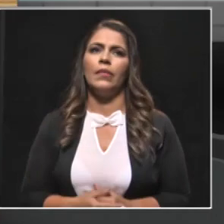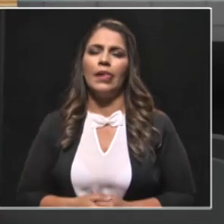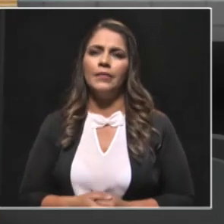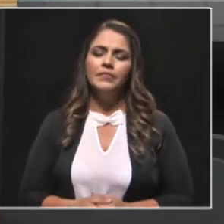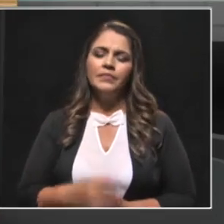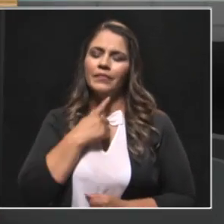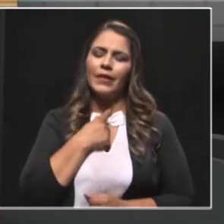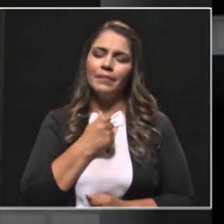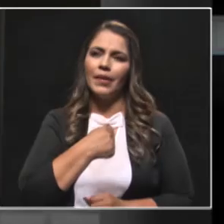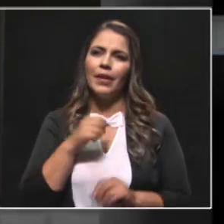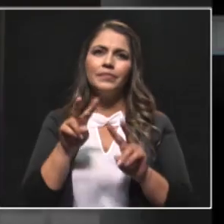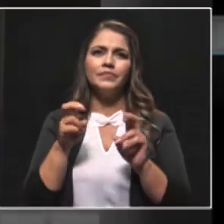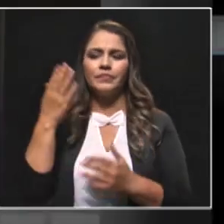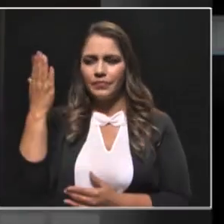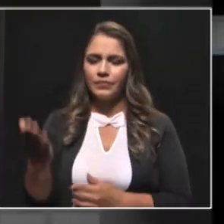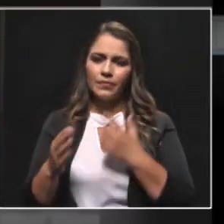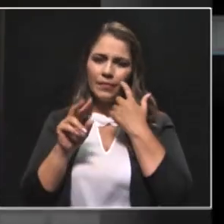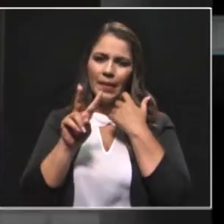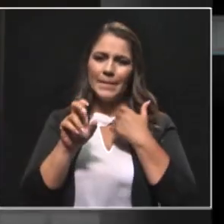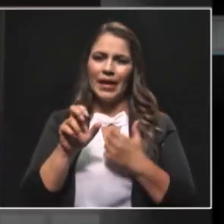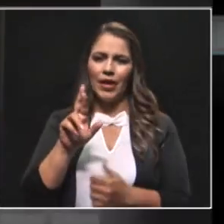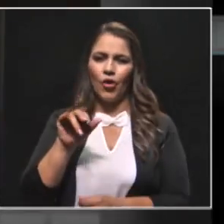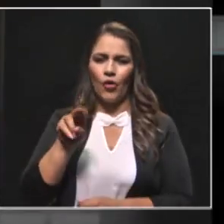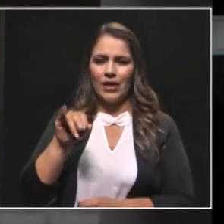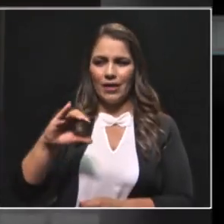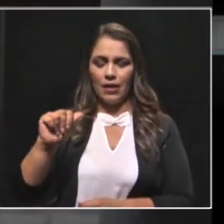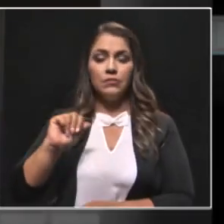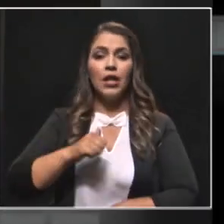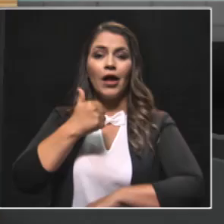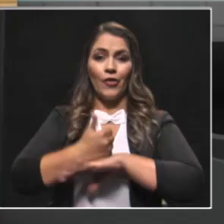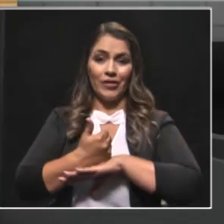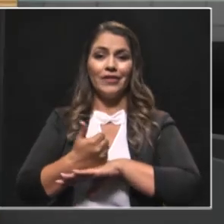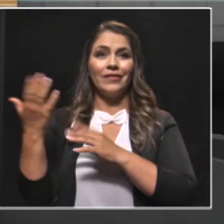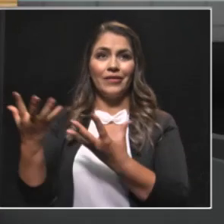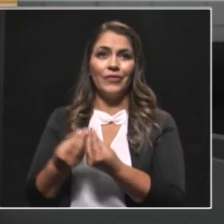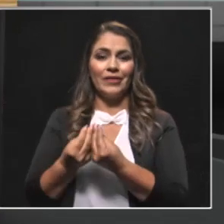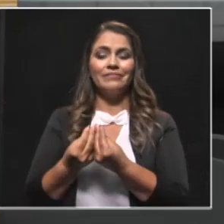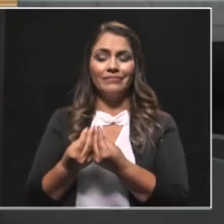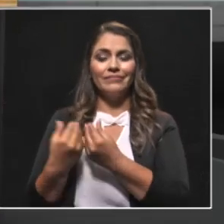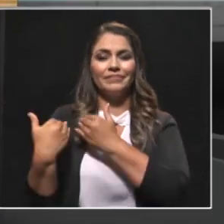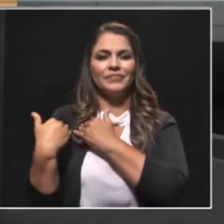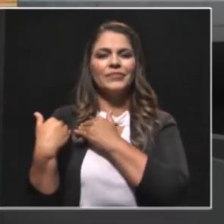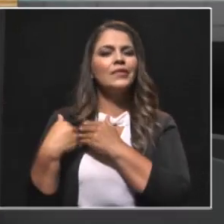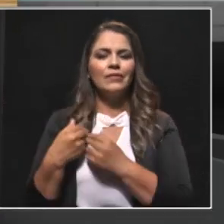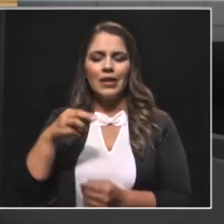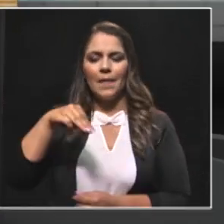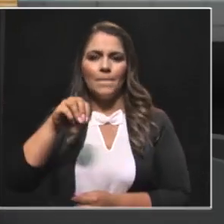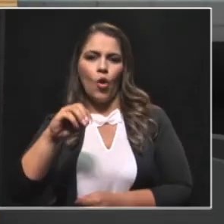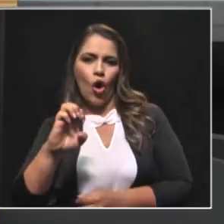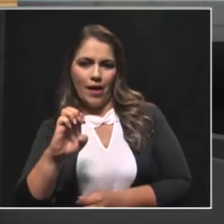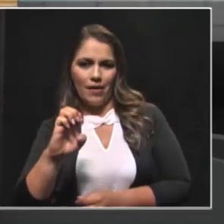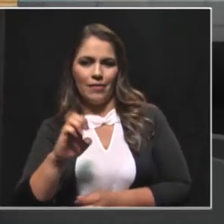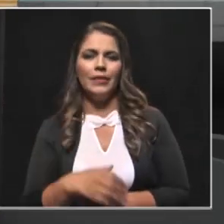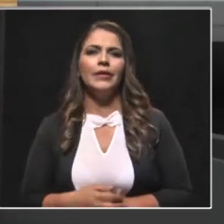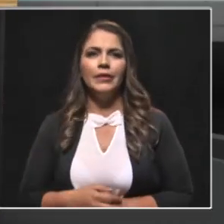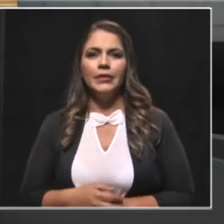debutar en Teleantioquia de Elección invitando a Verónica Tavares, la coordinadora de Antioquia de la MOE, porque Verónica, comenzó el proceso, uno puede que no se dé cuenta